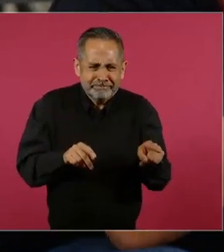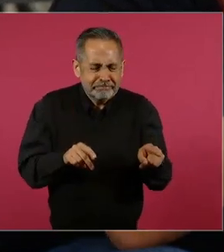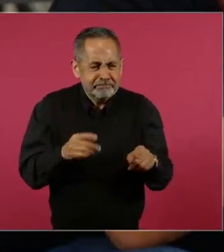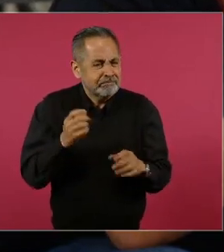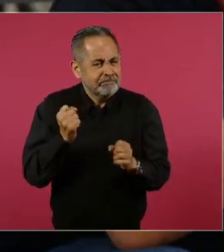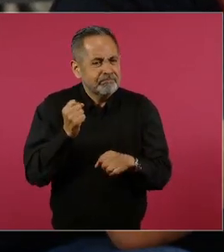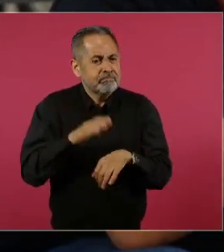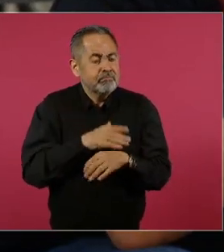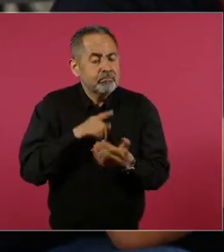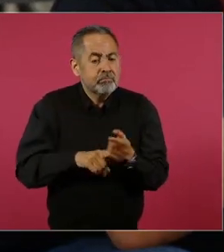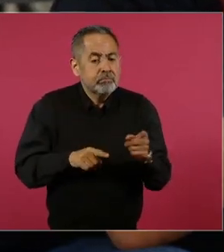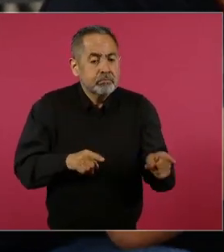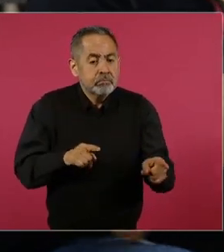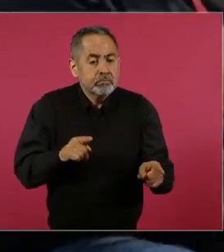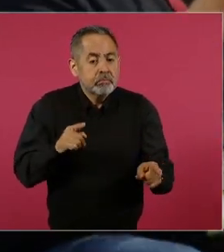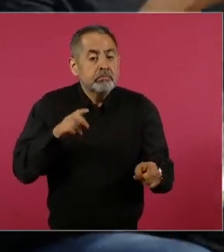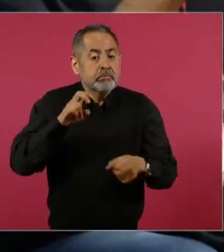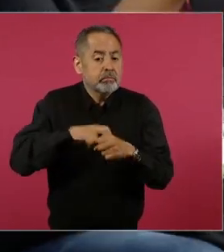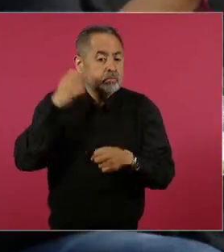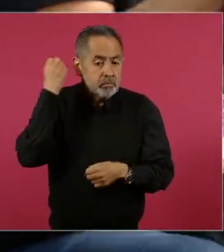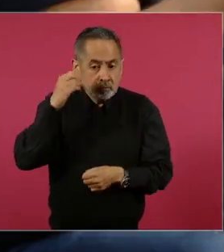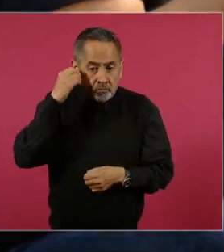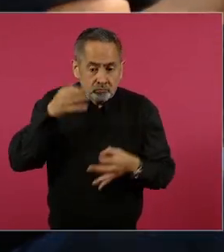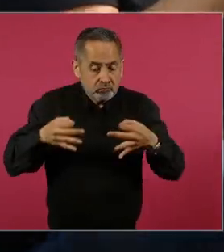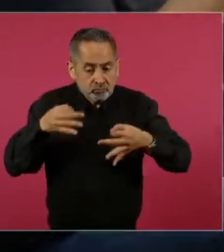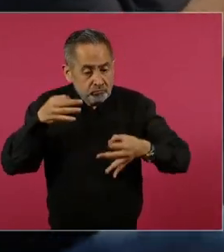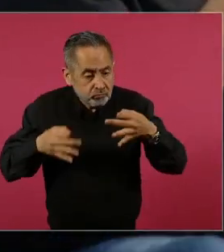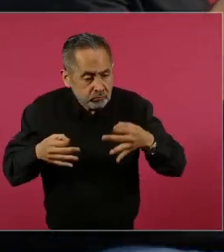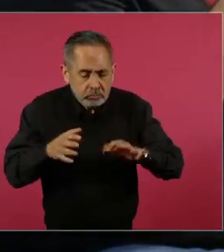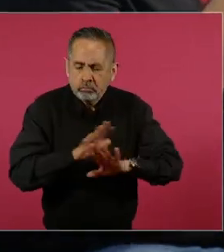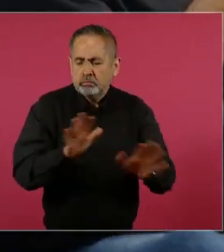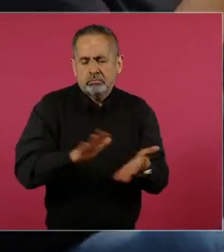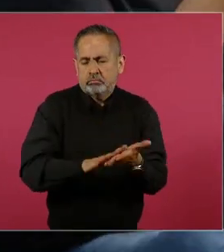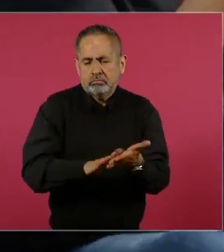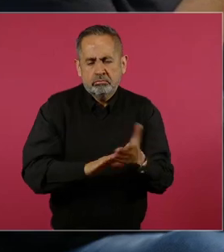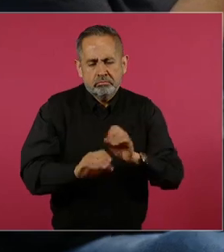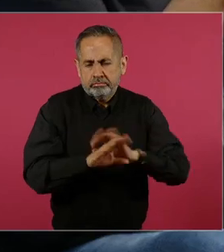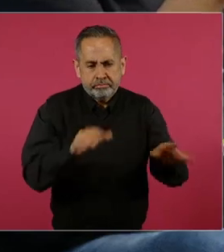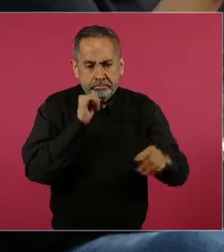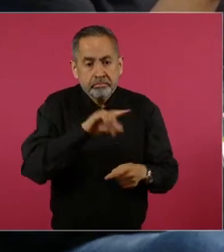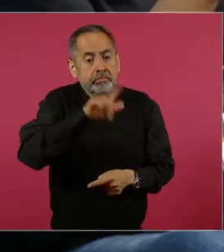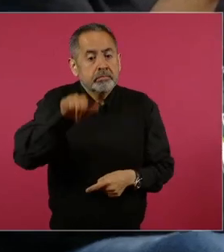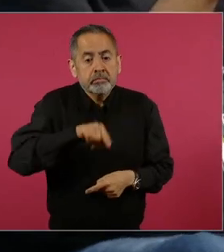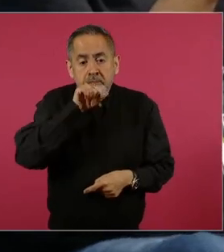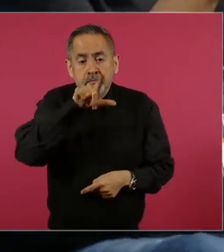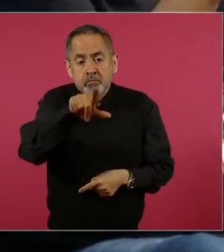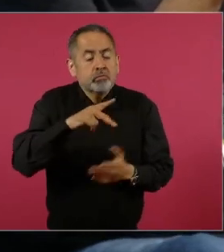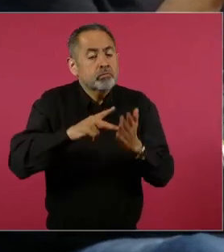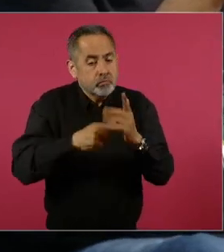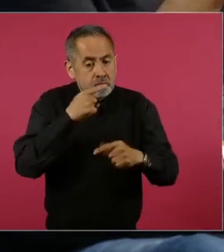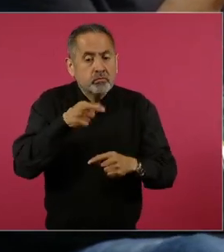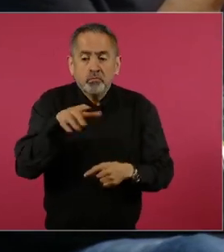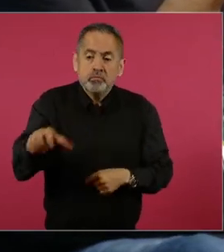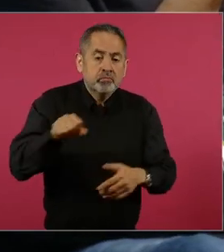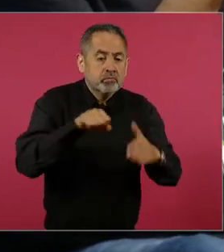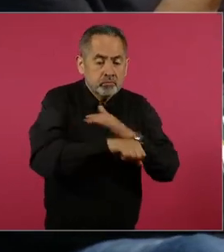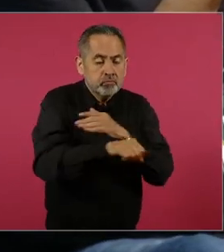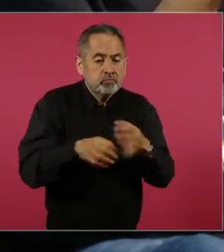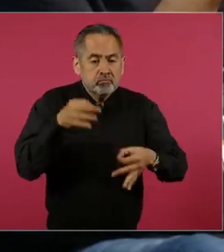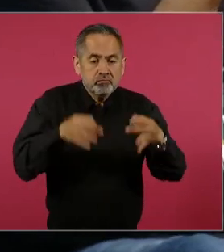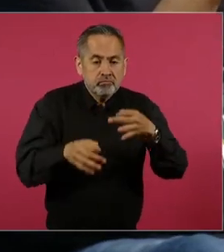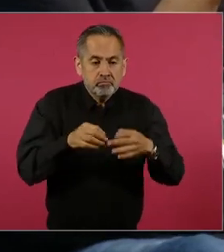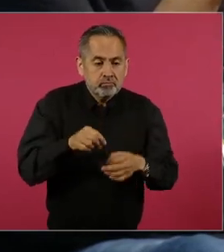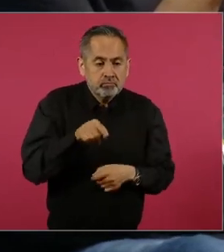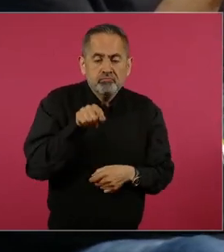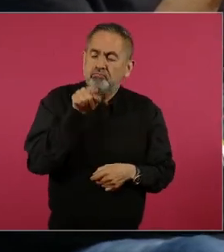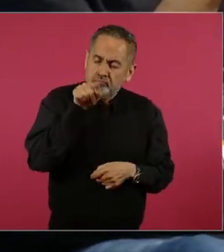fuerte, porque él fue exonerado en Oaxaca por estos delitos, después en Jalisco lo vincularon por uno